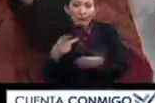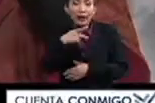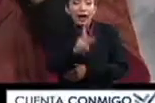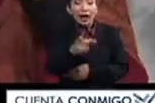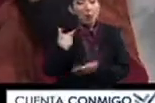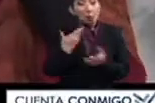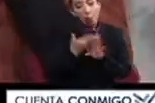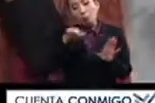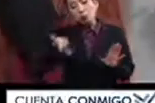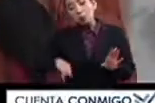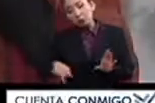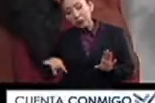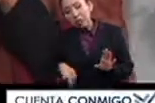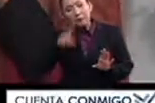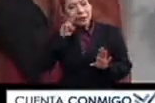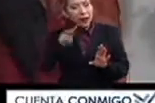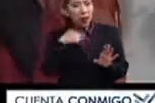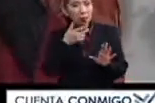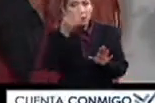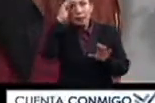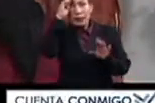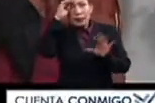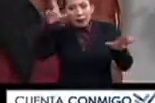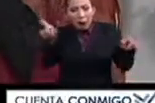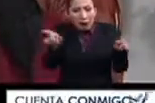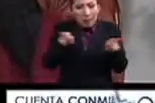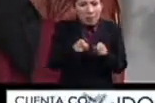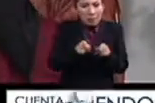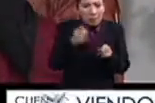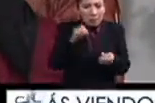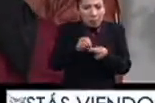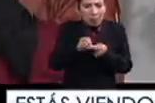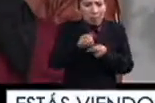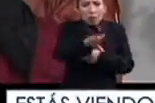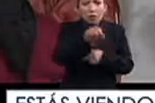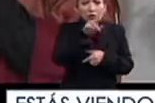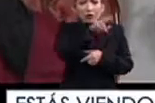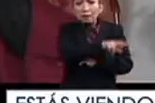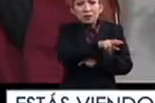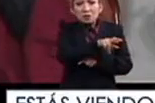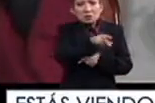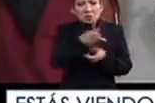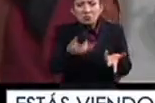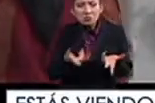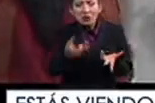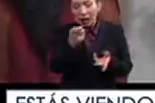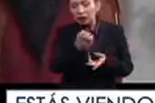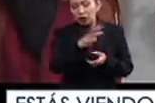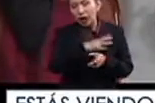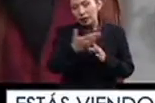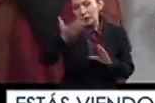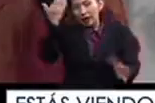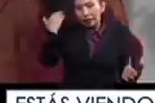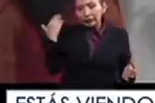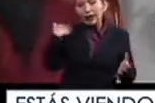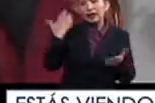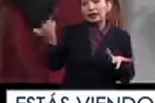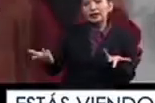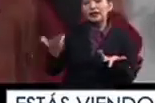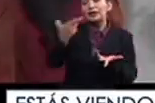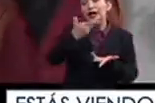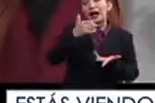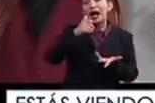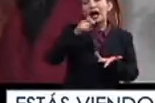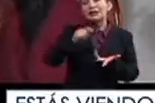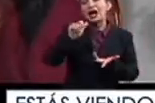que era interesante tratar de resumir un pensamiento de una forma muy breve, cosa que ya existía en el haiku,